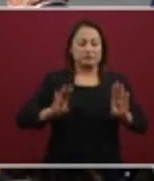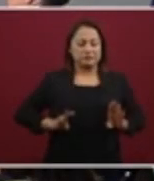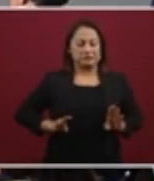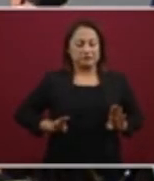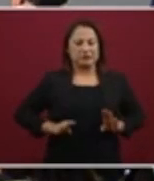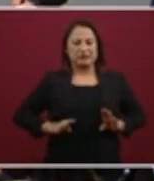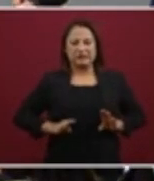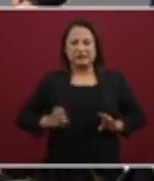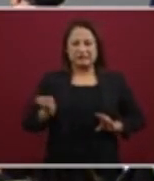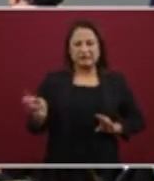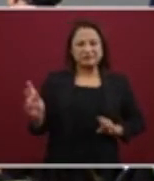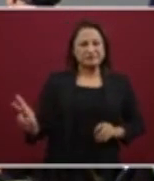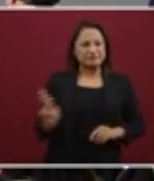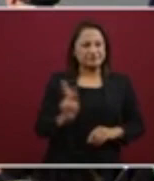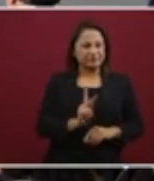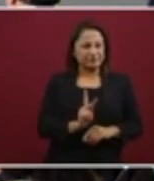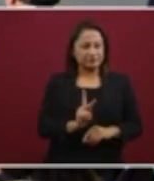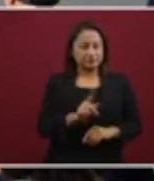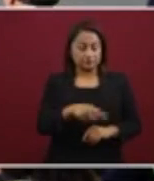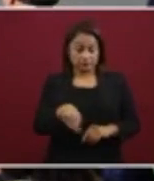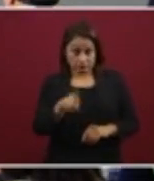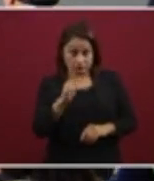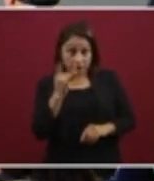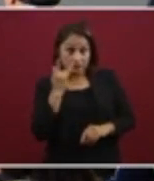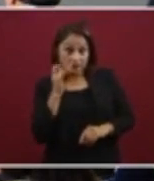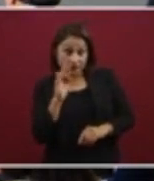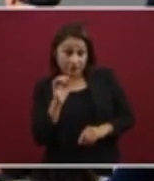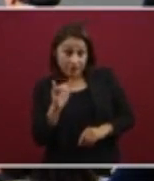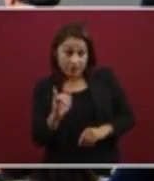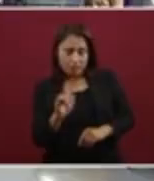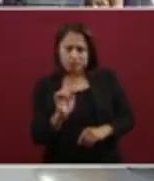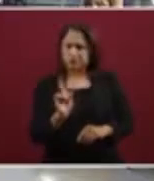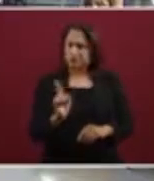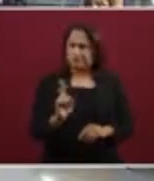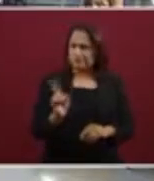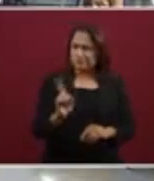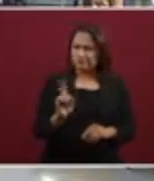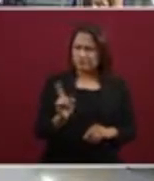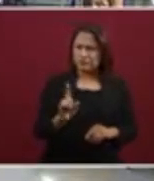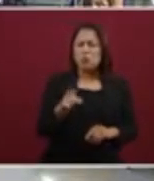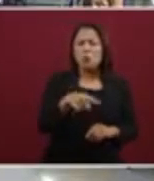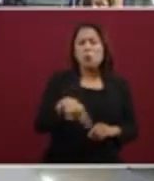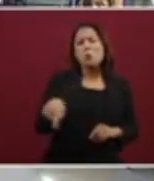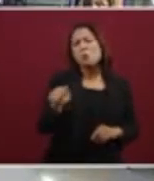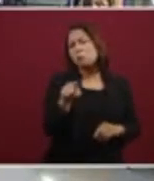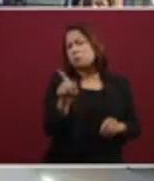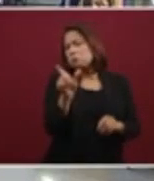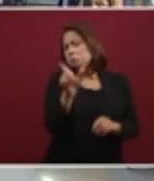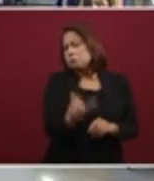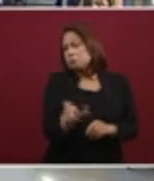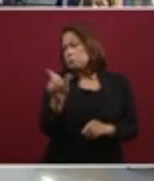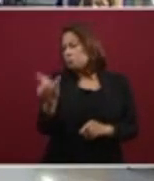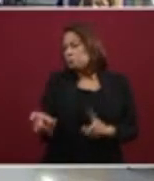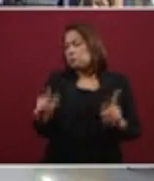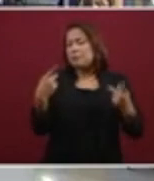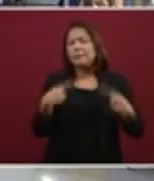no son ustedes fifís, o sea, ustedes son periodistas